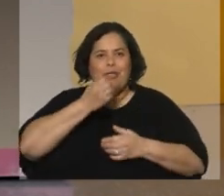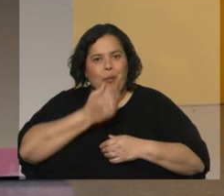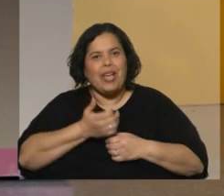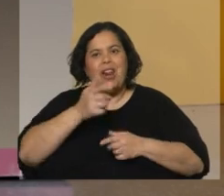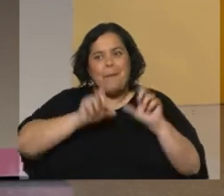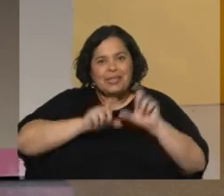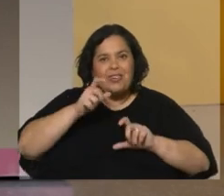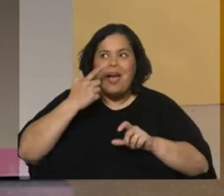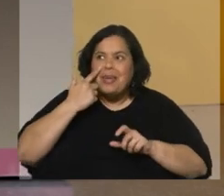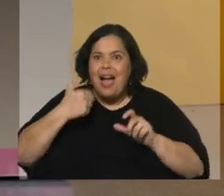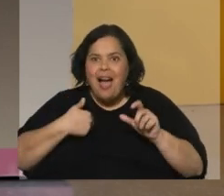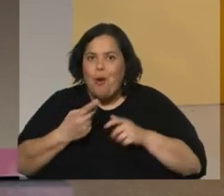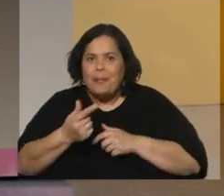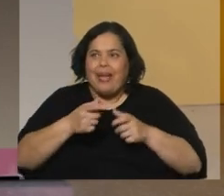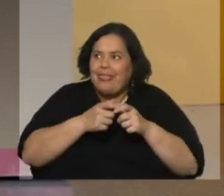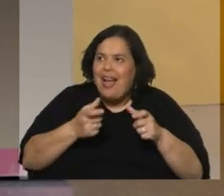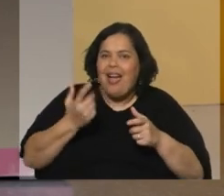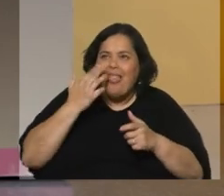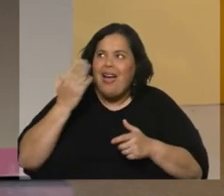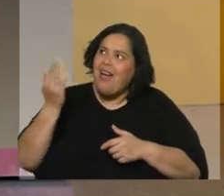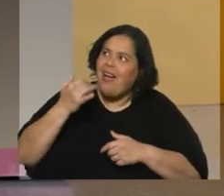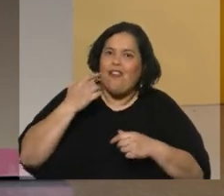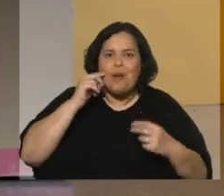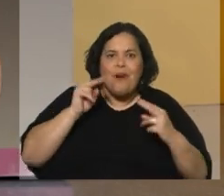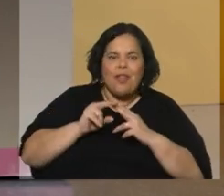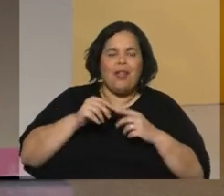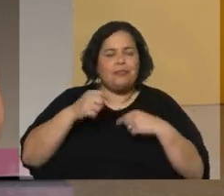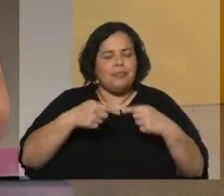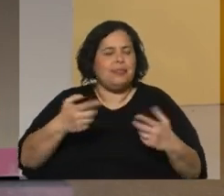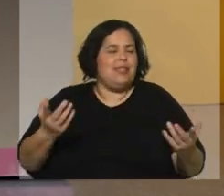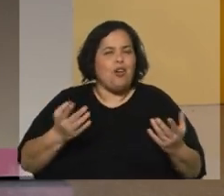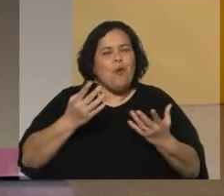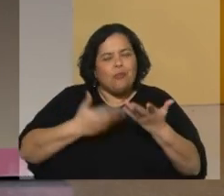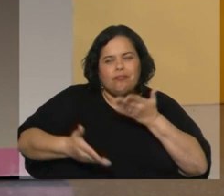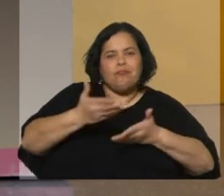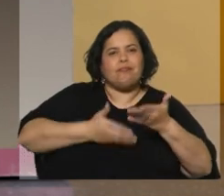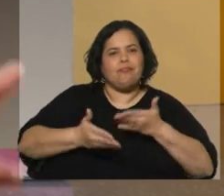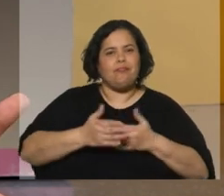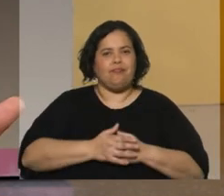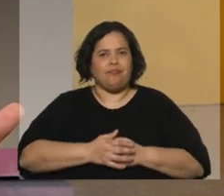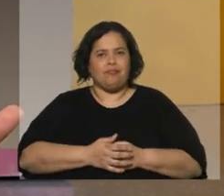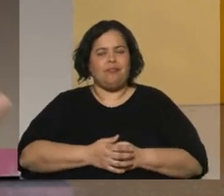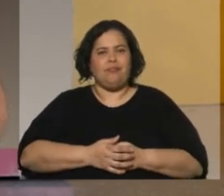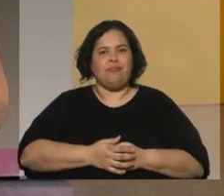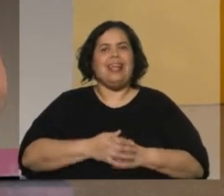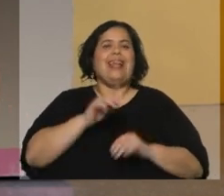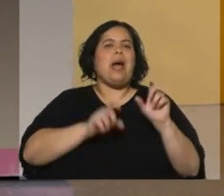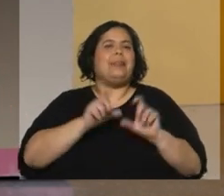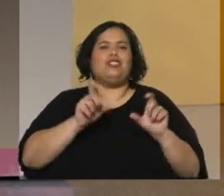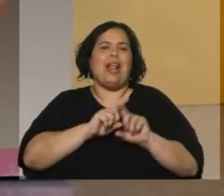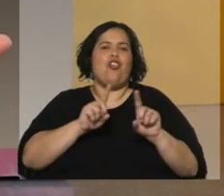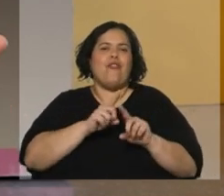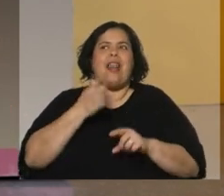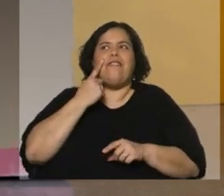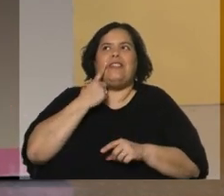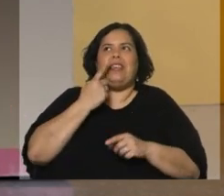gente también tome como parte tu proyecto obviamente nadie va a vivir los sueños ni pretendería yo que vivan los sueños como los vivos yo porque porque para